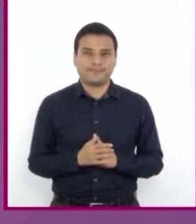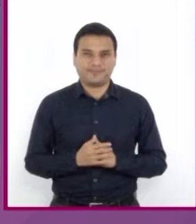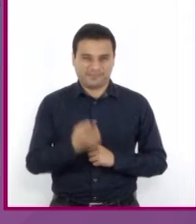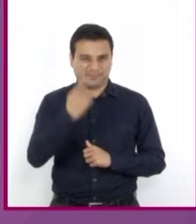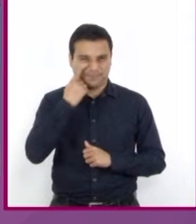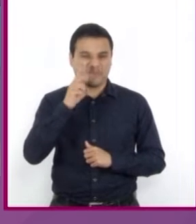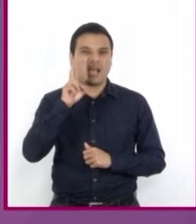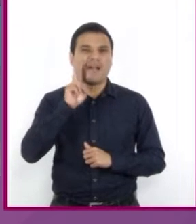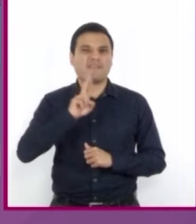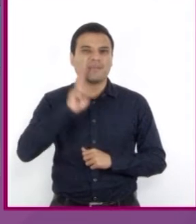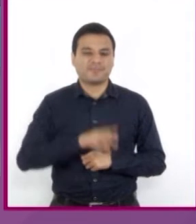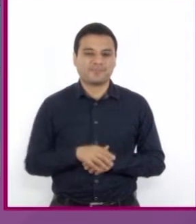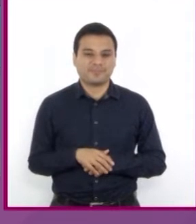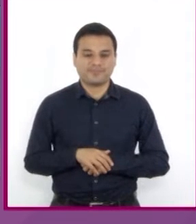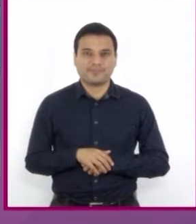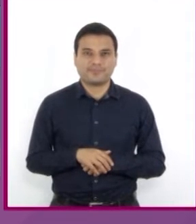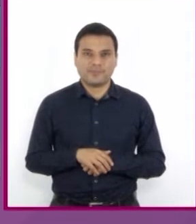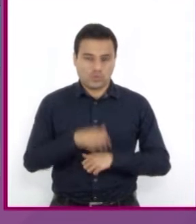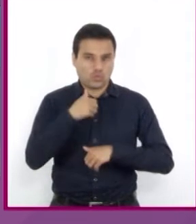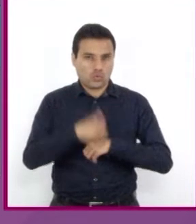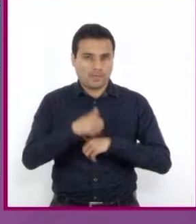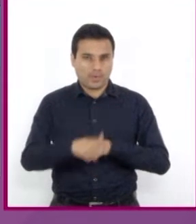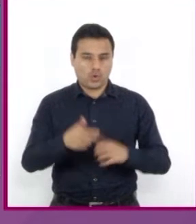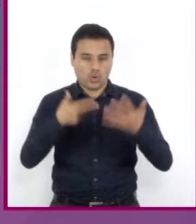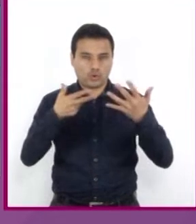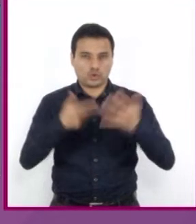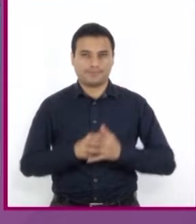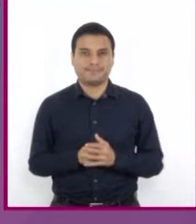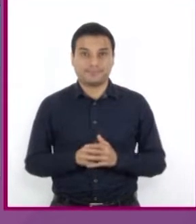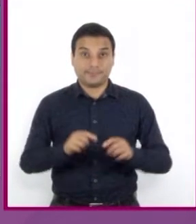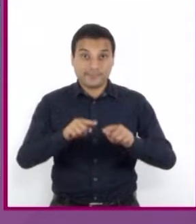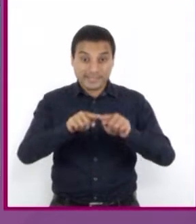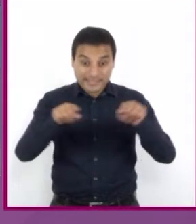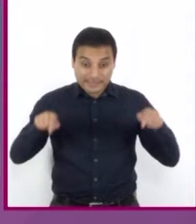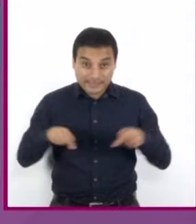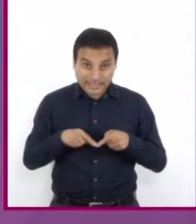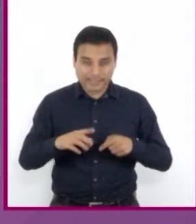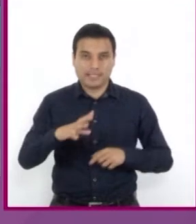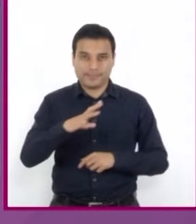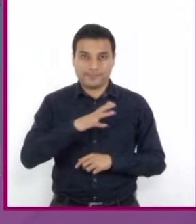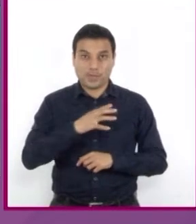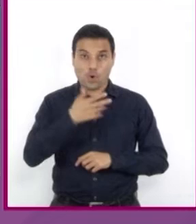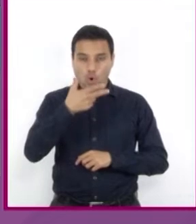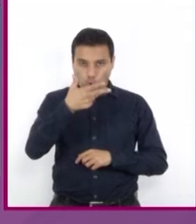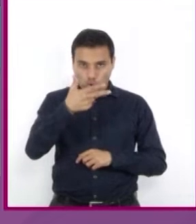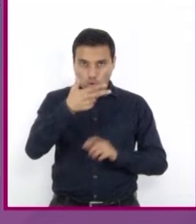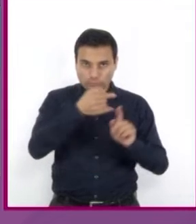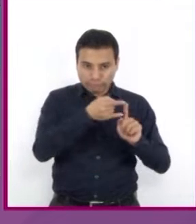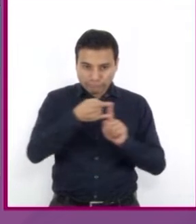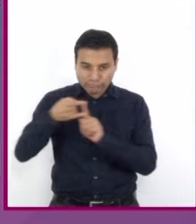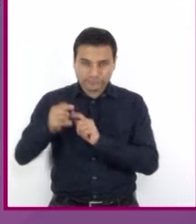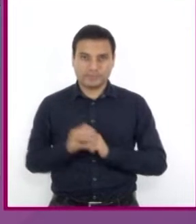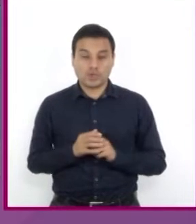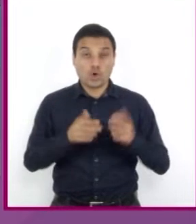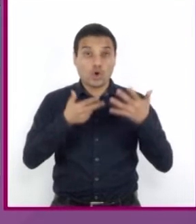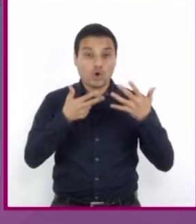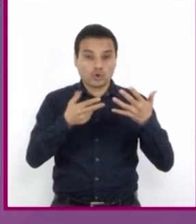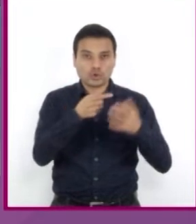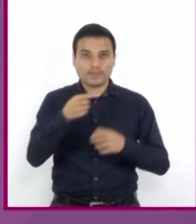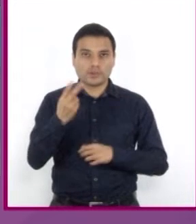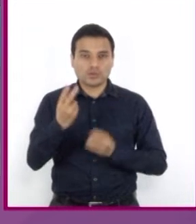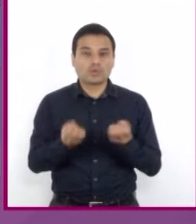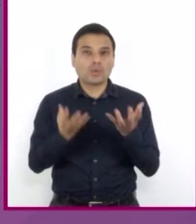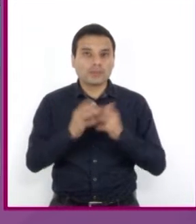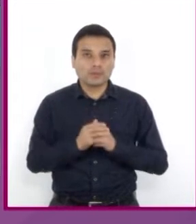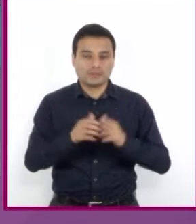Probemos con L igual a 8, es decir, con el estanque que tiene 8 losetas por lado. 8 menos 2 es igual a